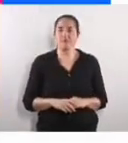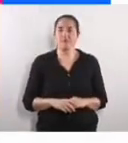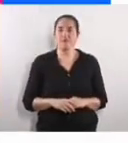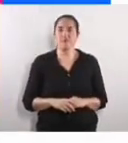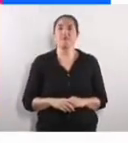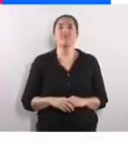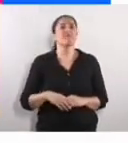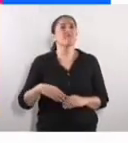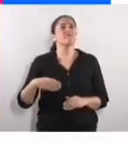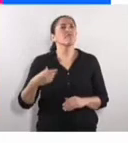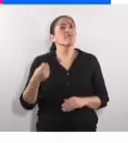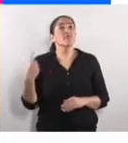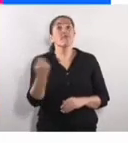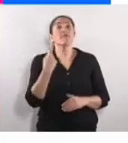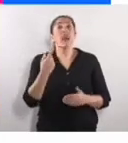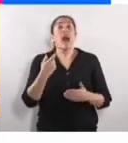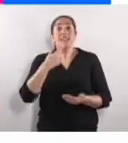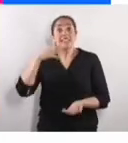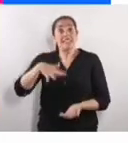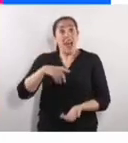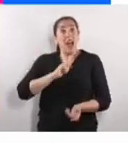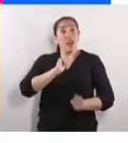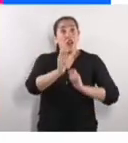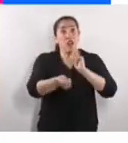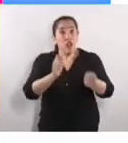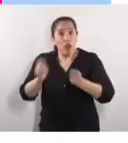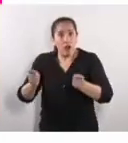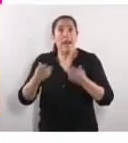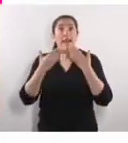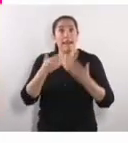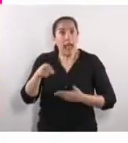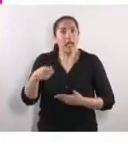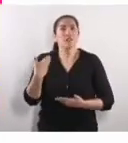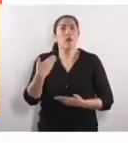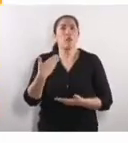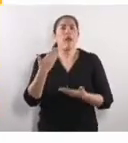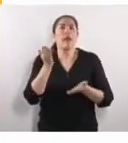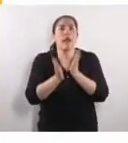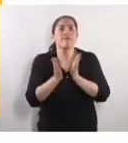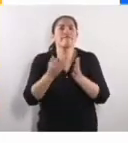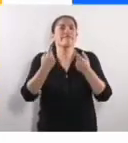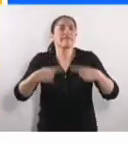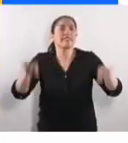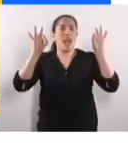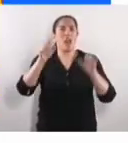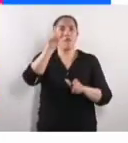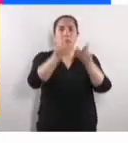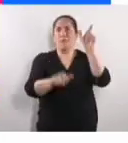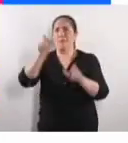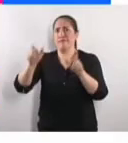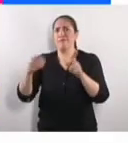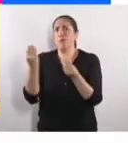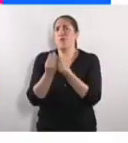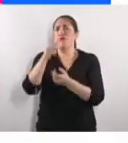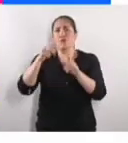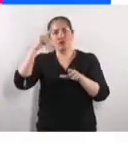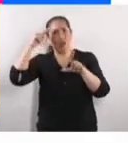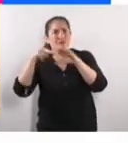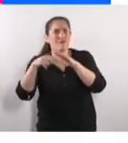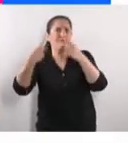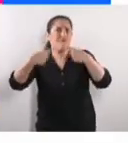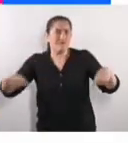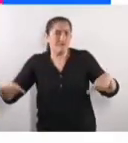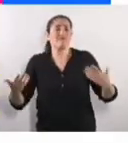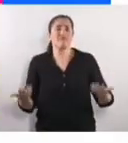Cada día, gracias a la donación de sangre, se pueden hacer transfusiones terapéuticas que salvan la vida de cientos de pacientes. ¿Quién puede